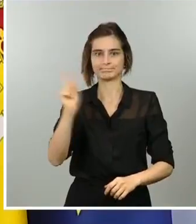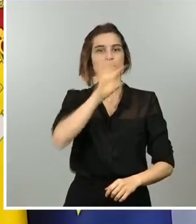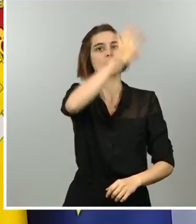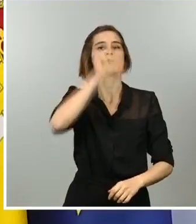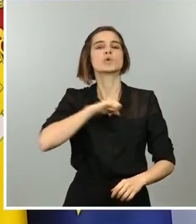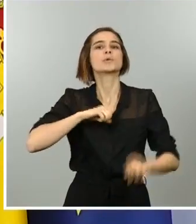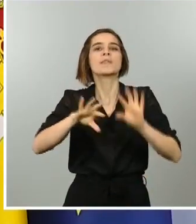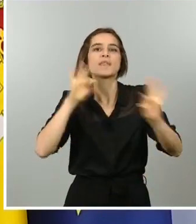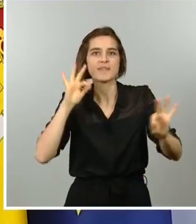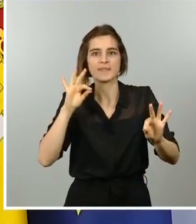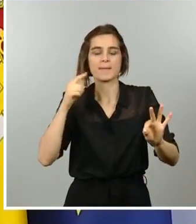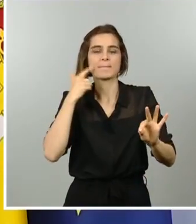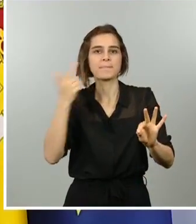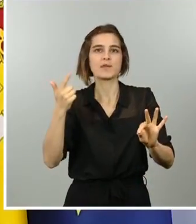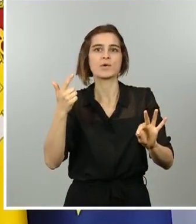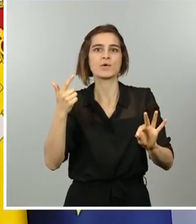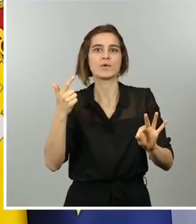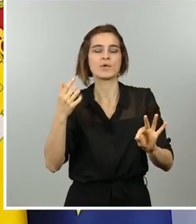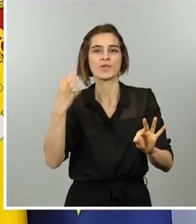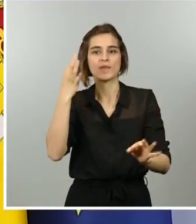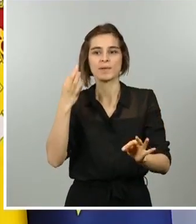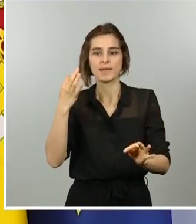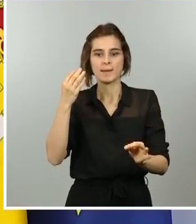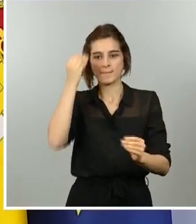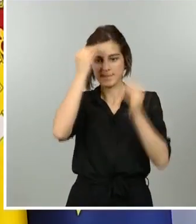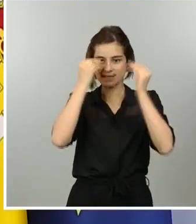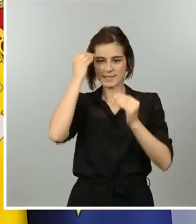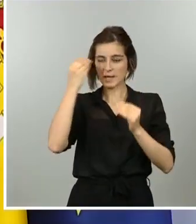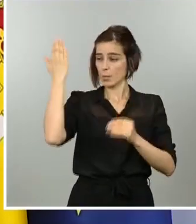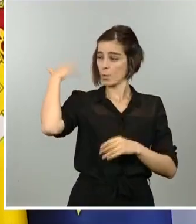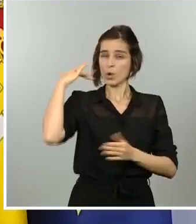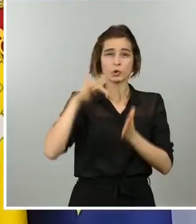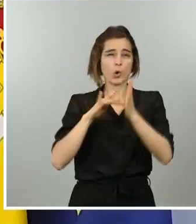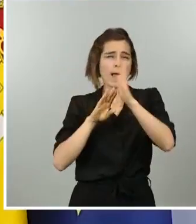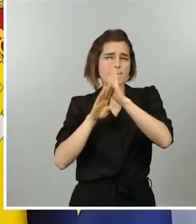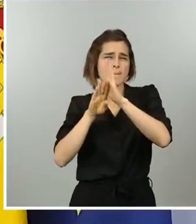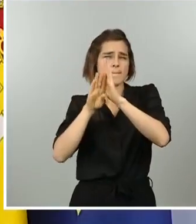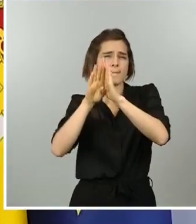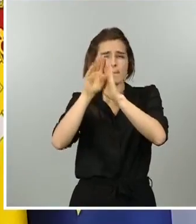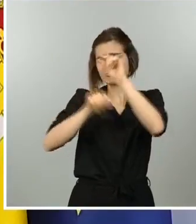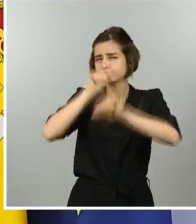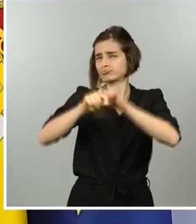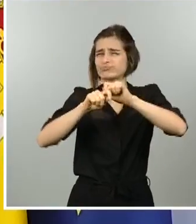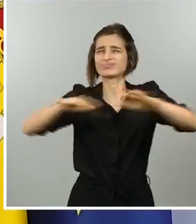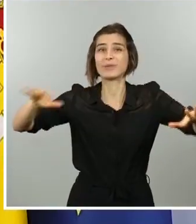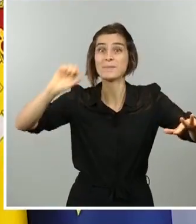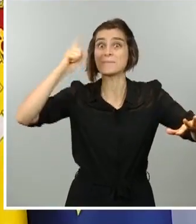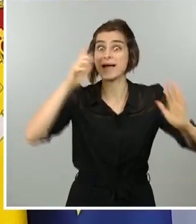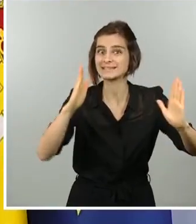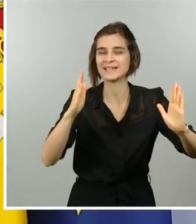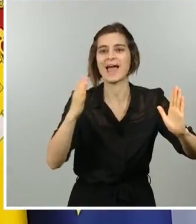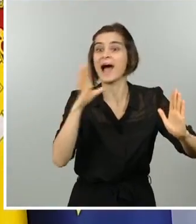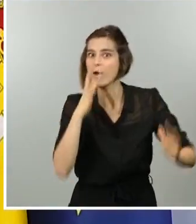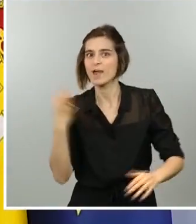referencia el número de profesionales que hubo en los momentos álgidos de la pandemia. Y se indica también que muy probablemente hará falta